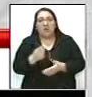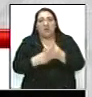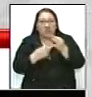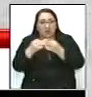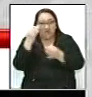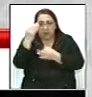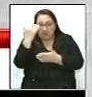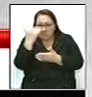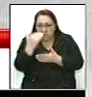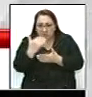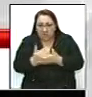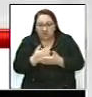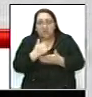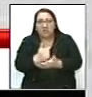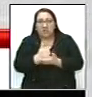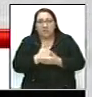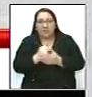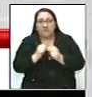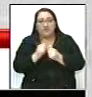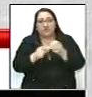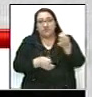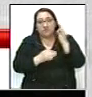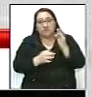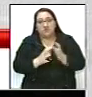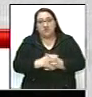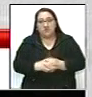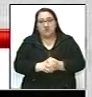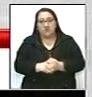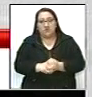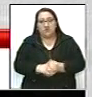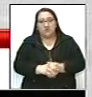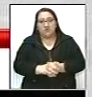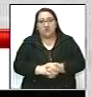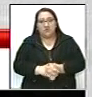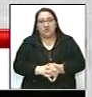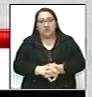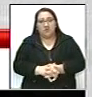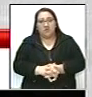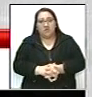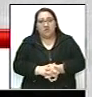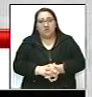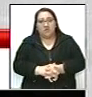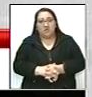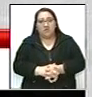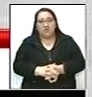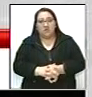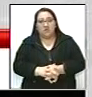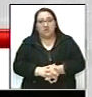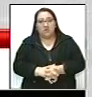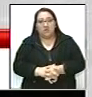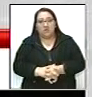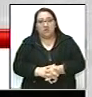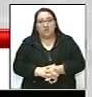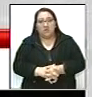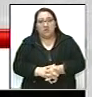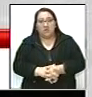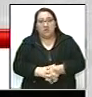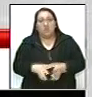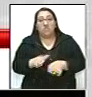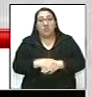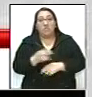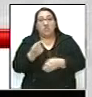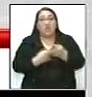y puedan ayudar con sus exposiciones en cuanto a opiniones institucionales sobre el retorno del